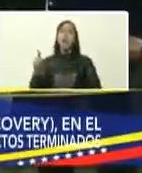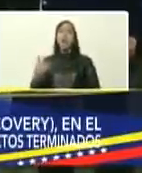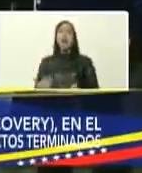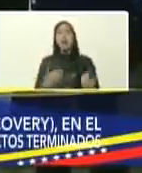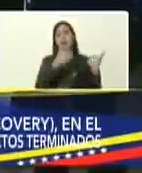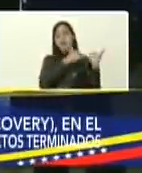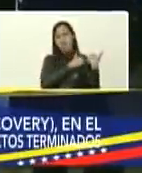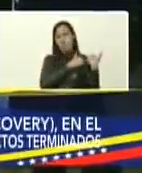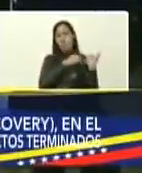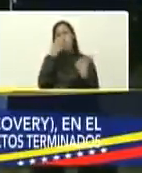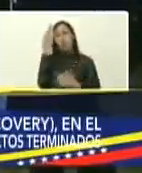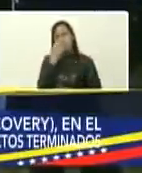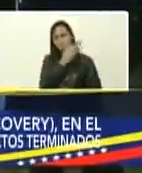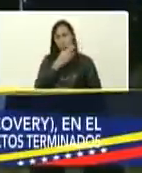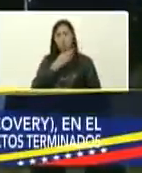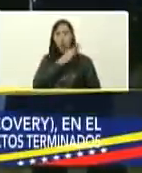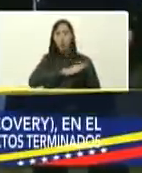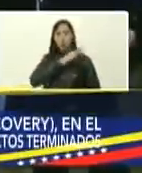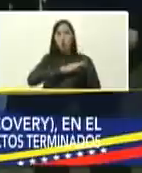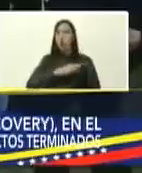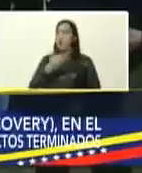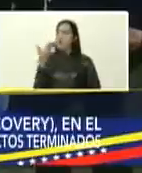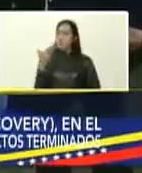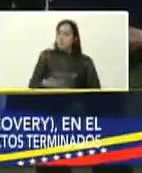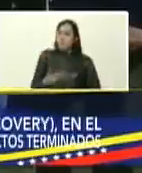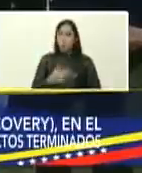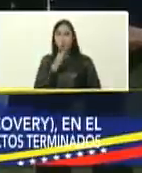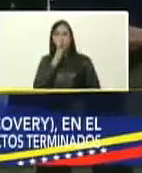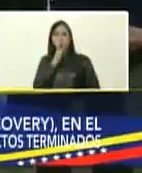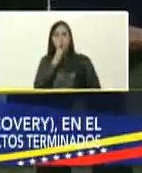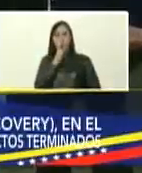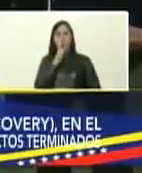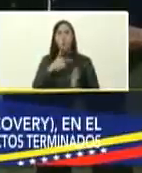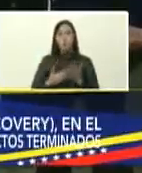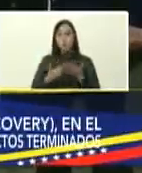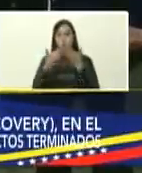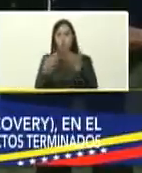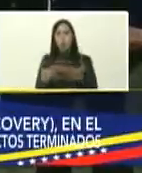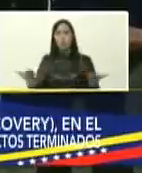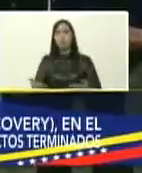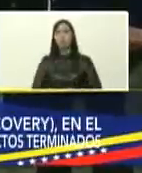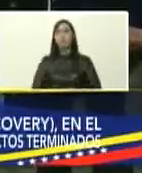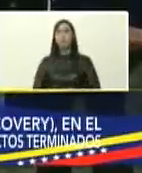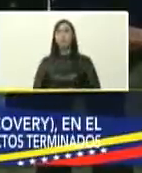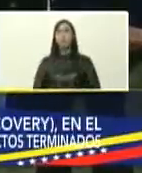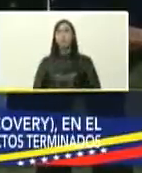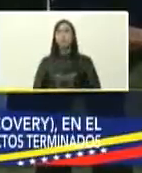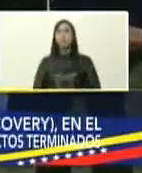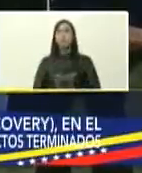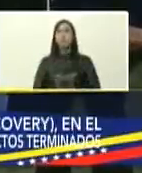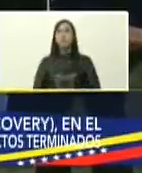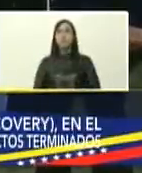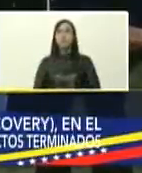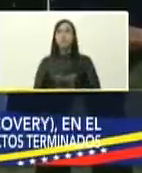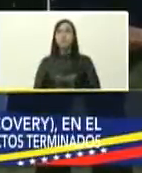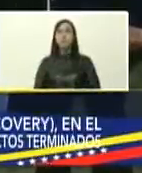responsabilidad y tiene compromiso social. Eso también es importante resaltarlo, presidente. Adelante.